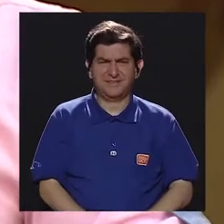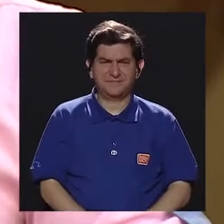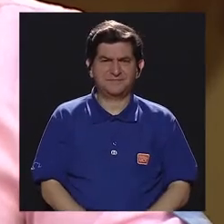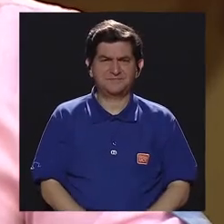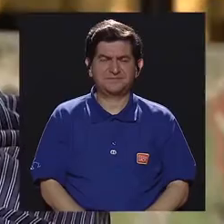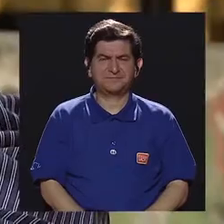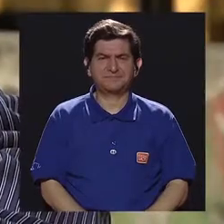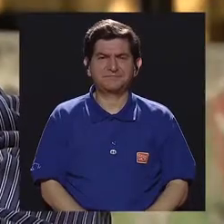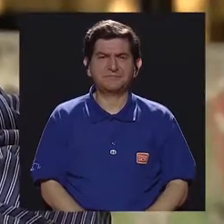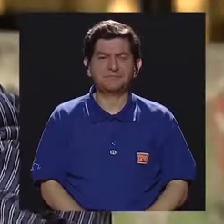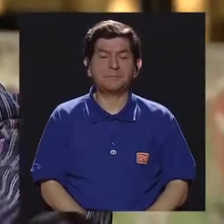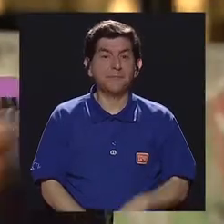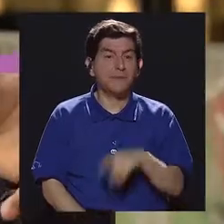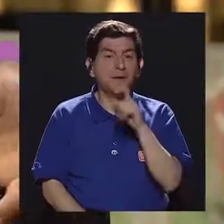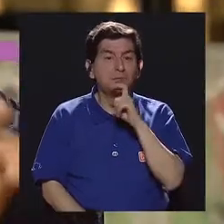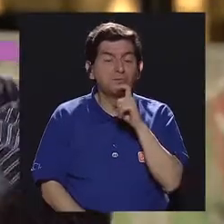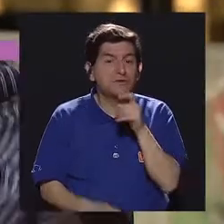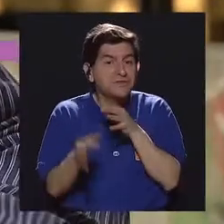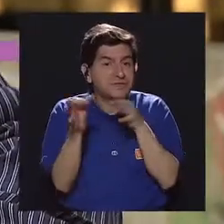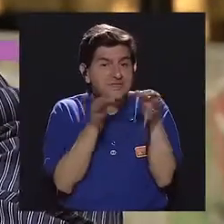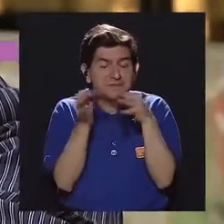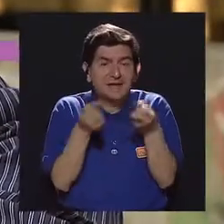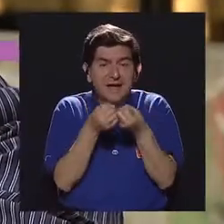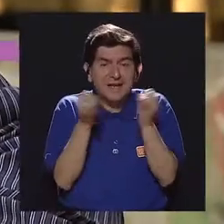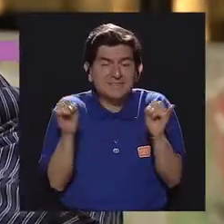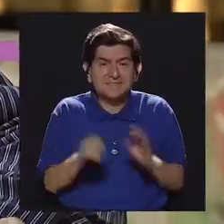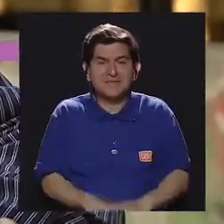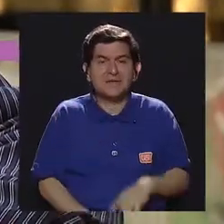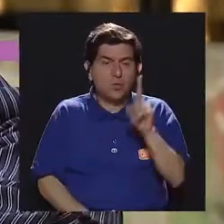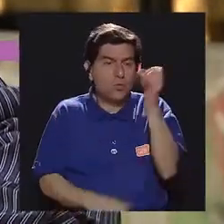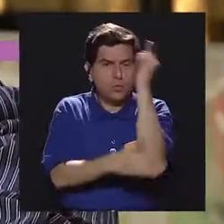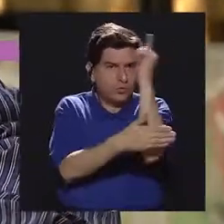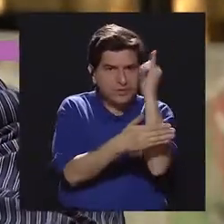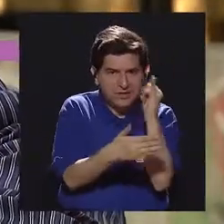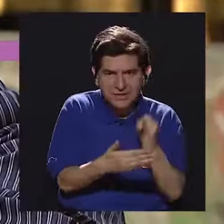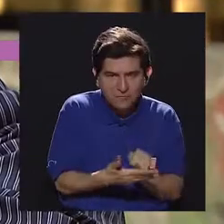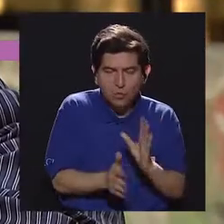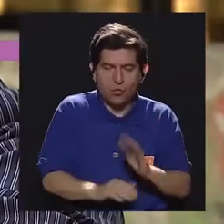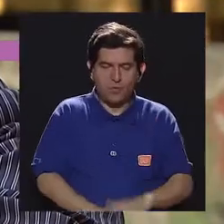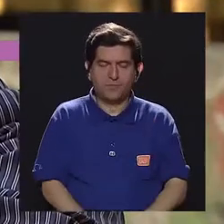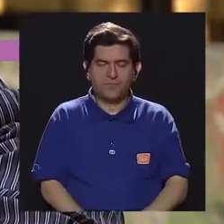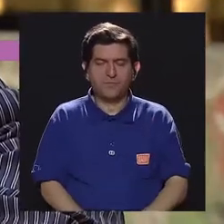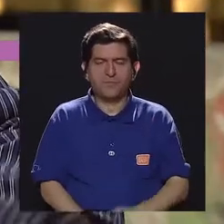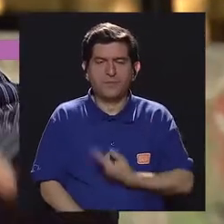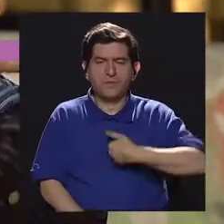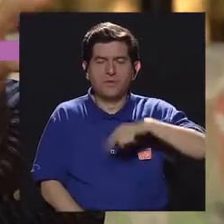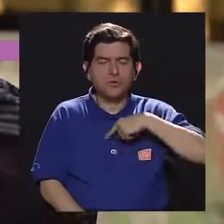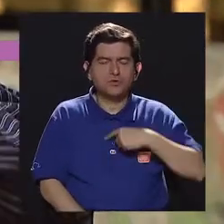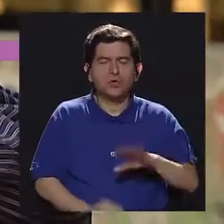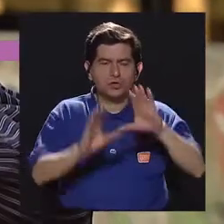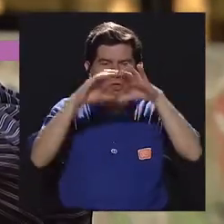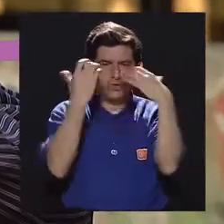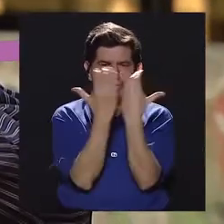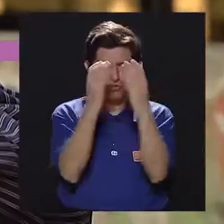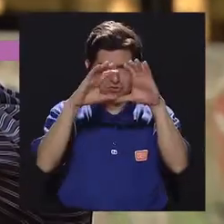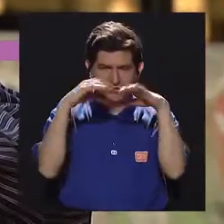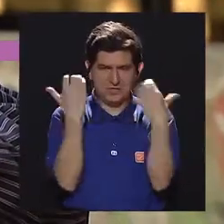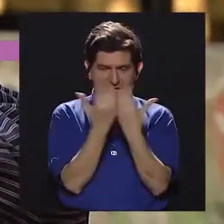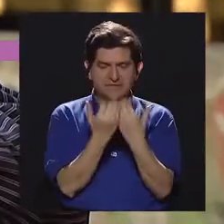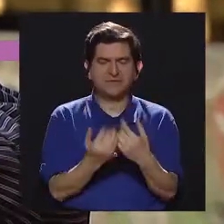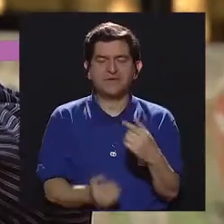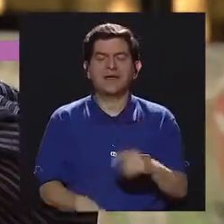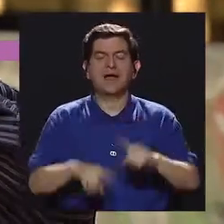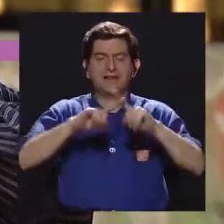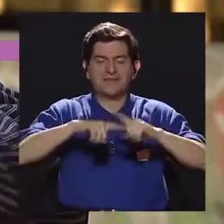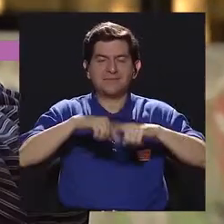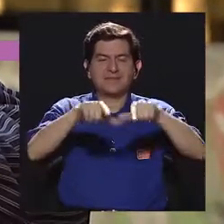Okay. Eso. Es difícil tal vez explicar eso sin un diagrama o un dibujo, ¿no? Nosotros clasificamos las